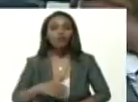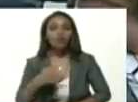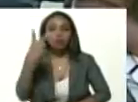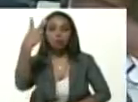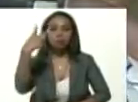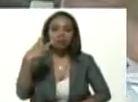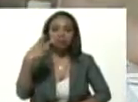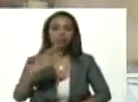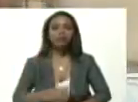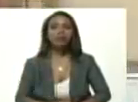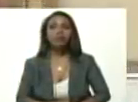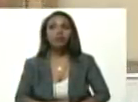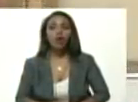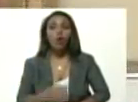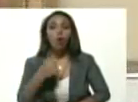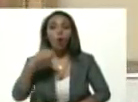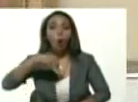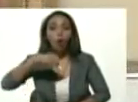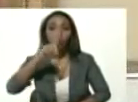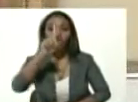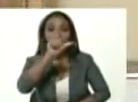Bueno, cumplimos una semana